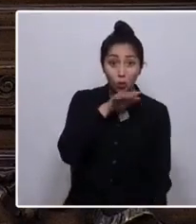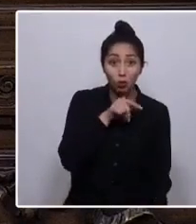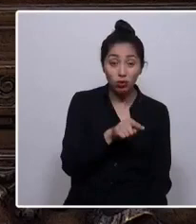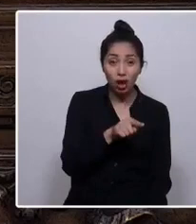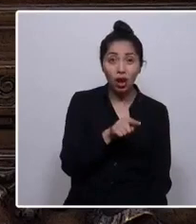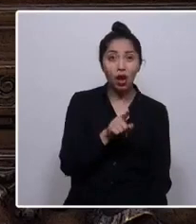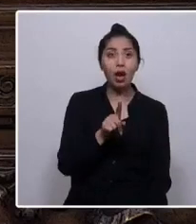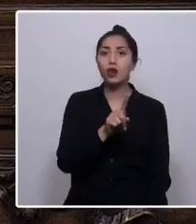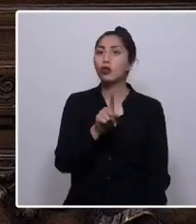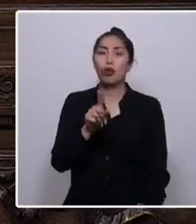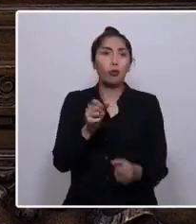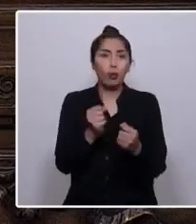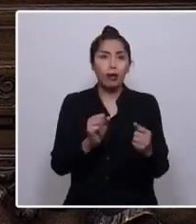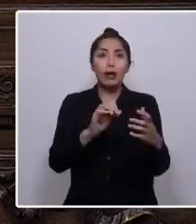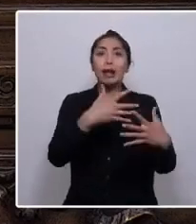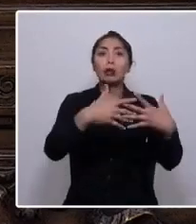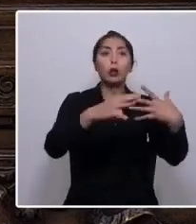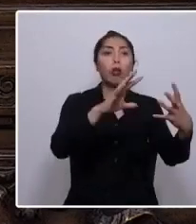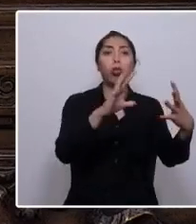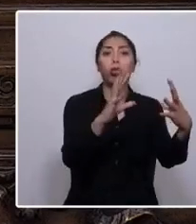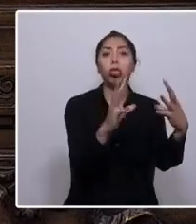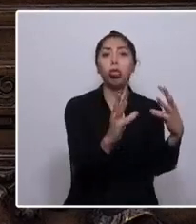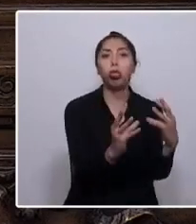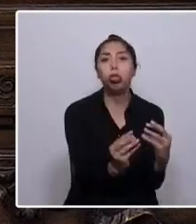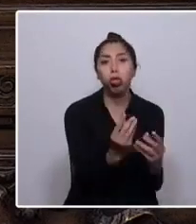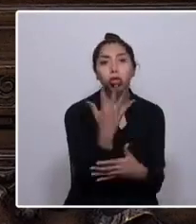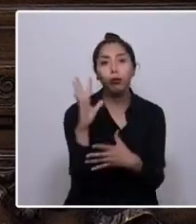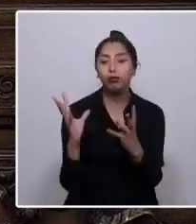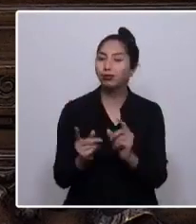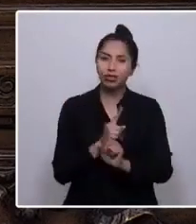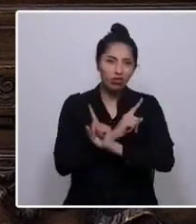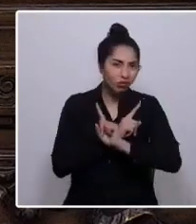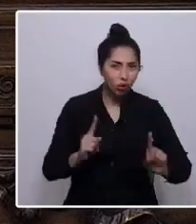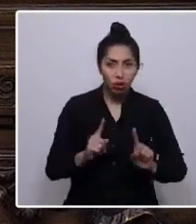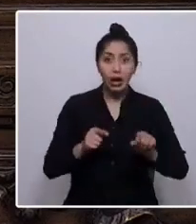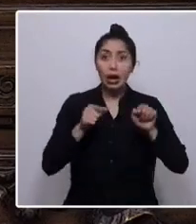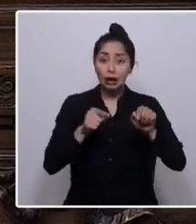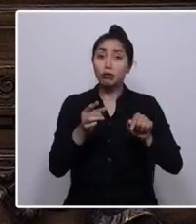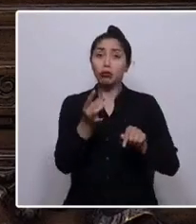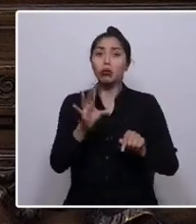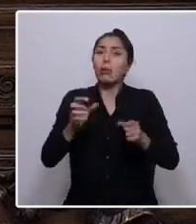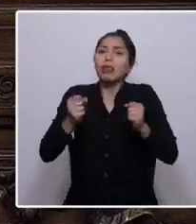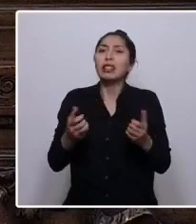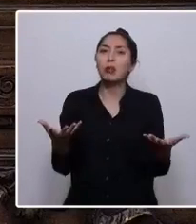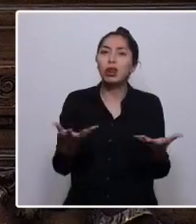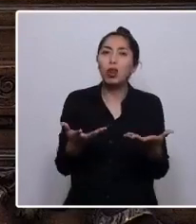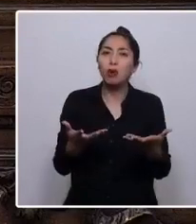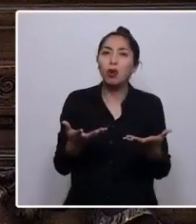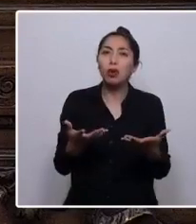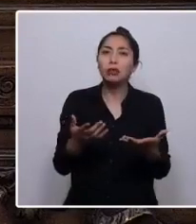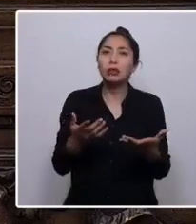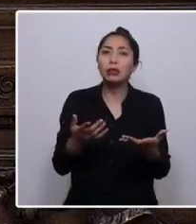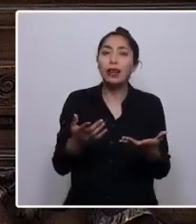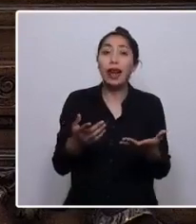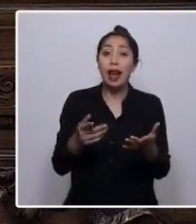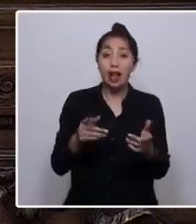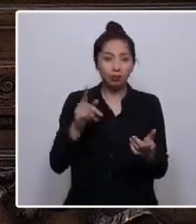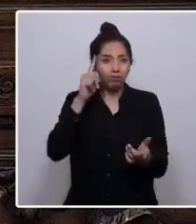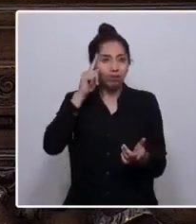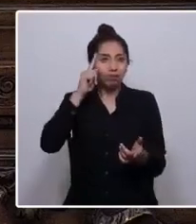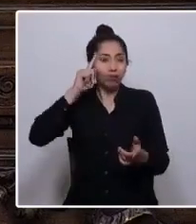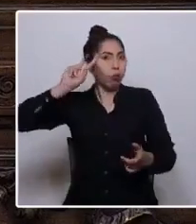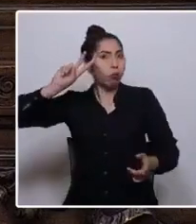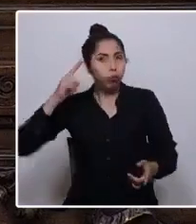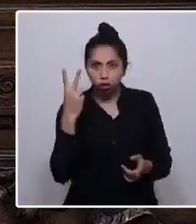la destrucción de la naturaleza y los ecosistemas y eso sólo será posible veamos la lógica de la